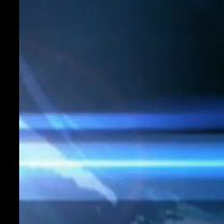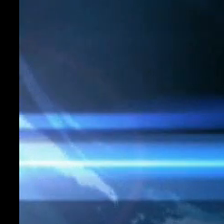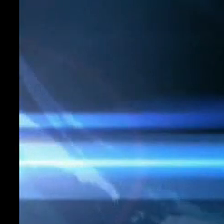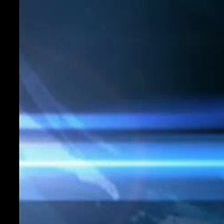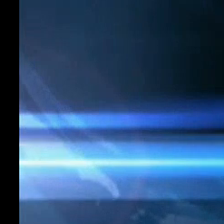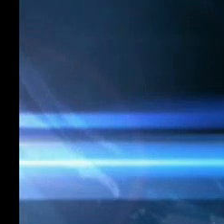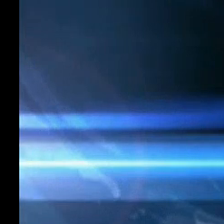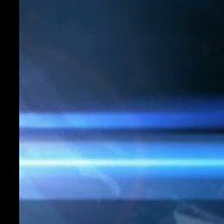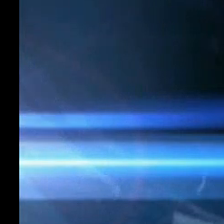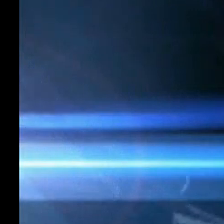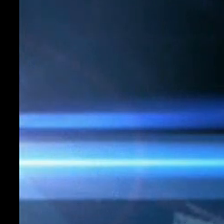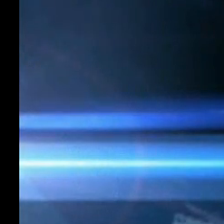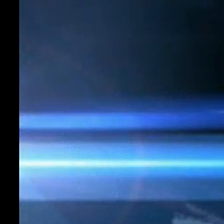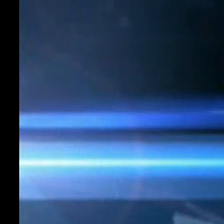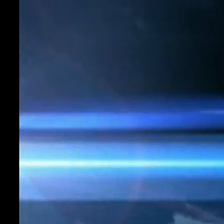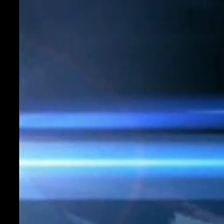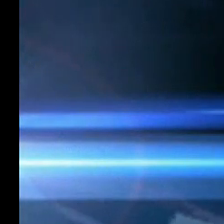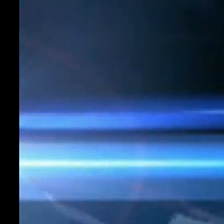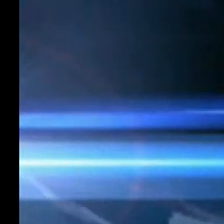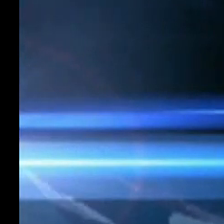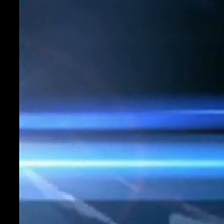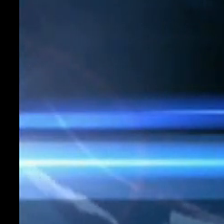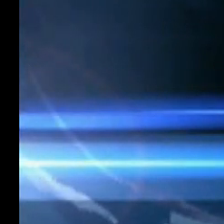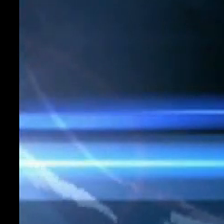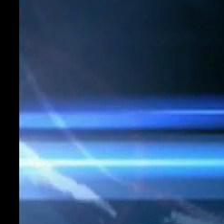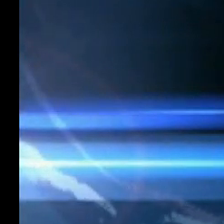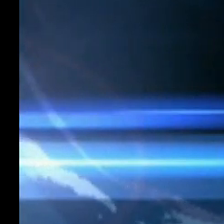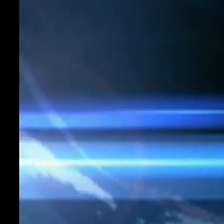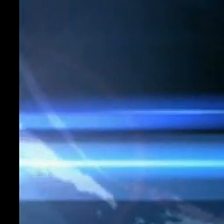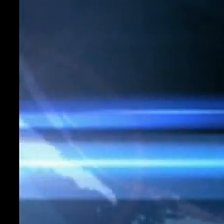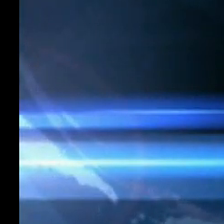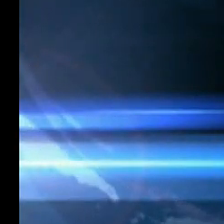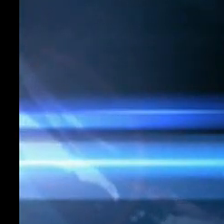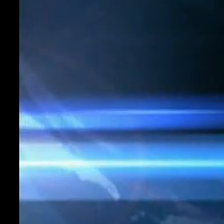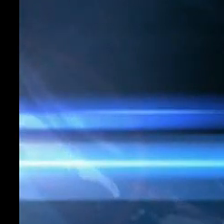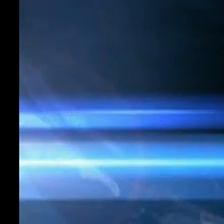Existe una multa que inicia con el 10% del salario básico.